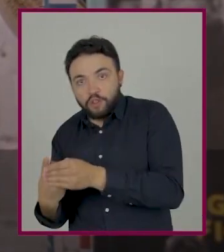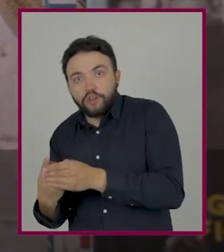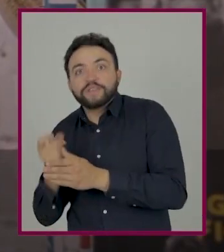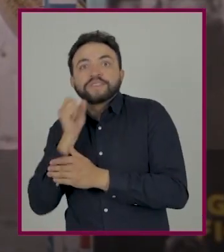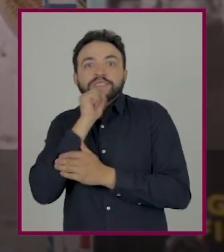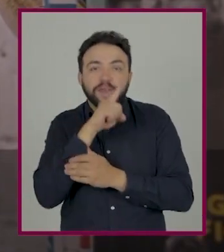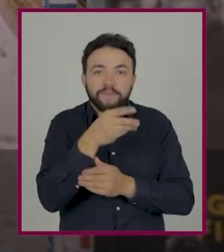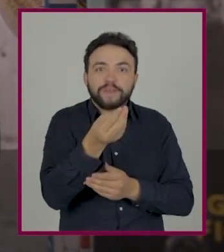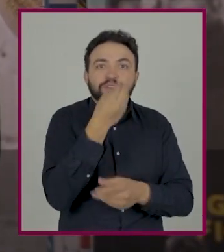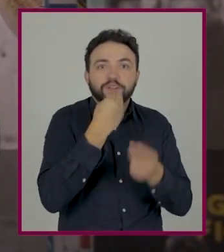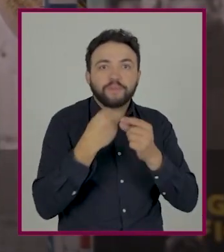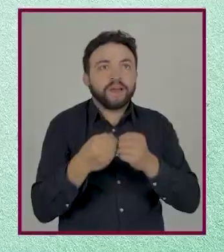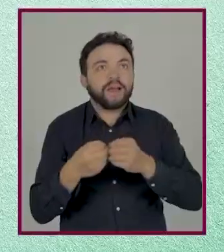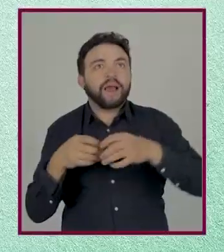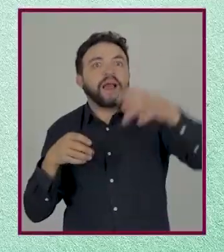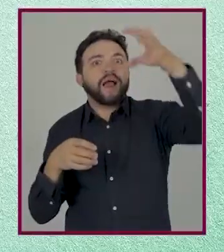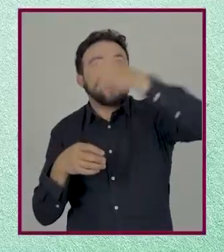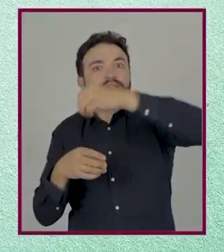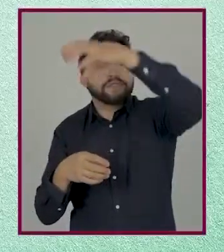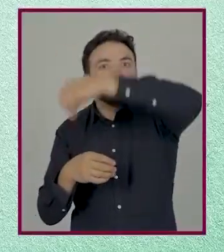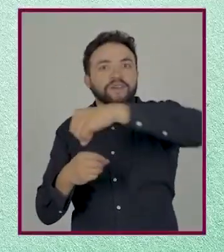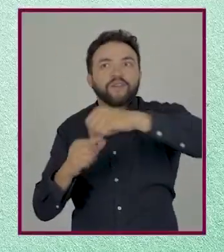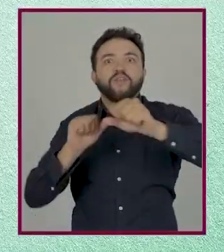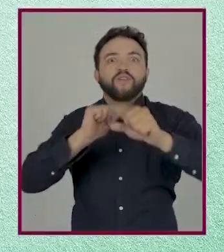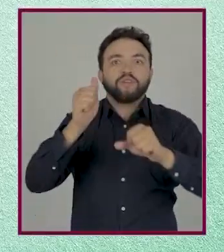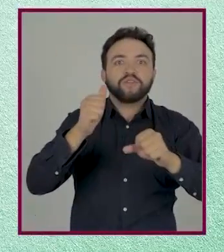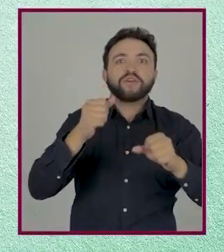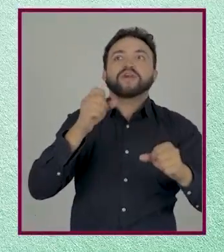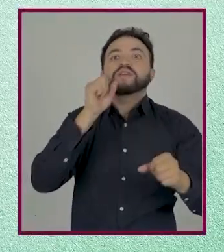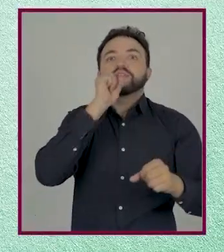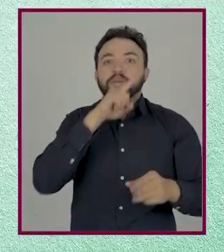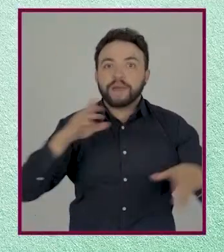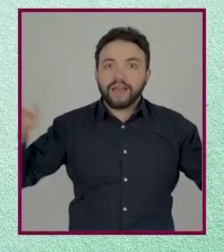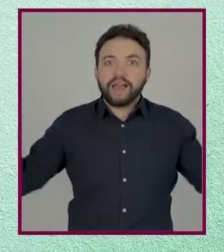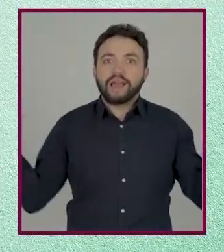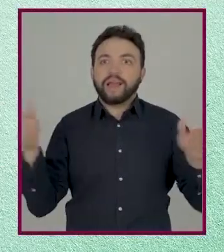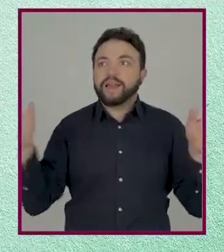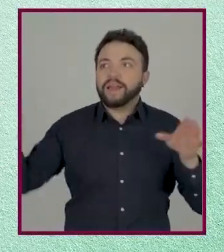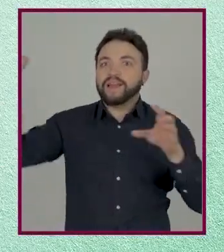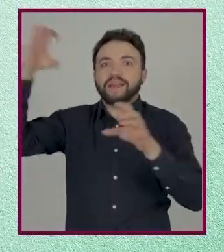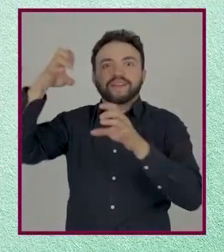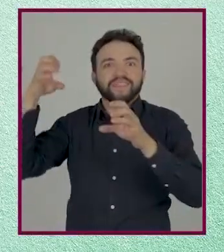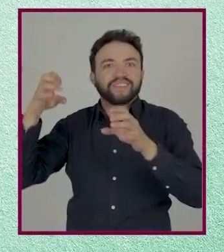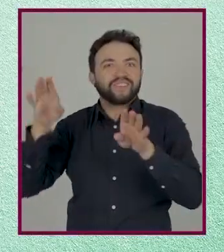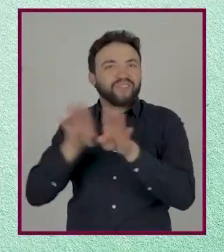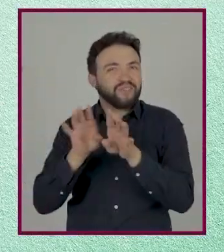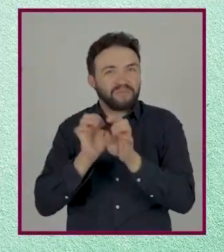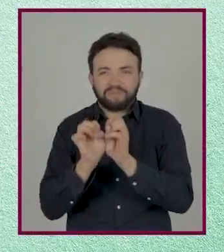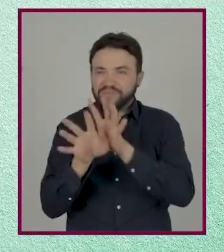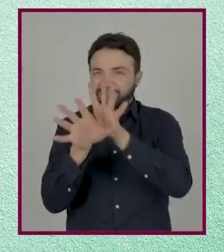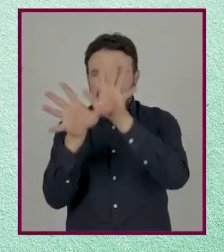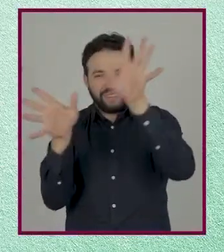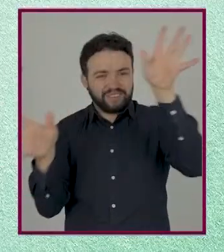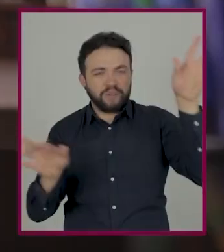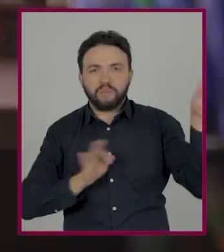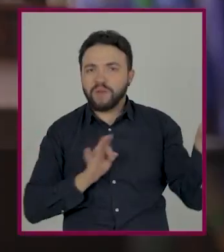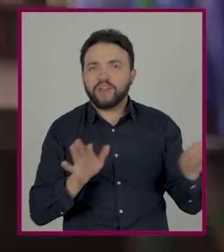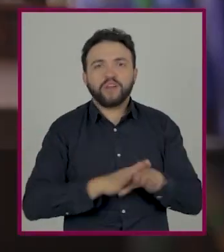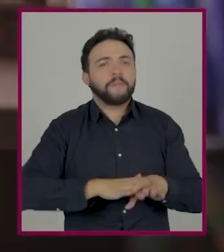de alimento para otro animal. En este caso, para un ave. Y el ave a su vez es alimento para el águila y el